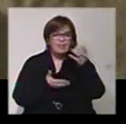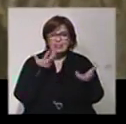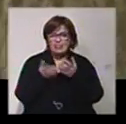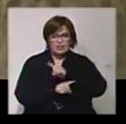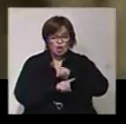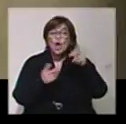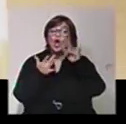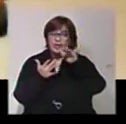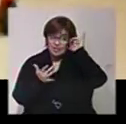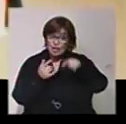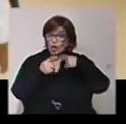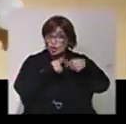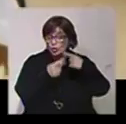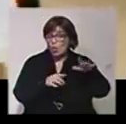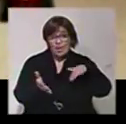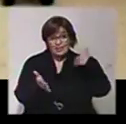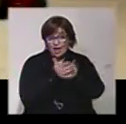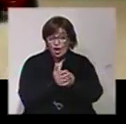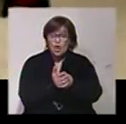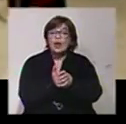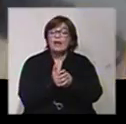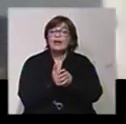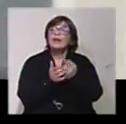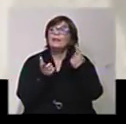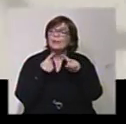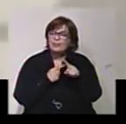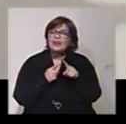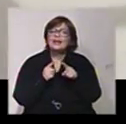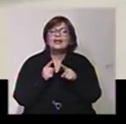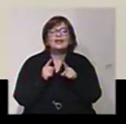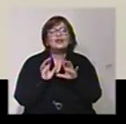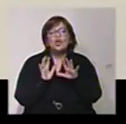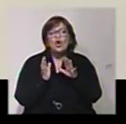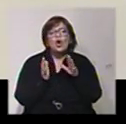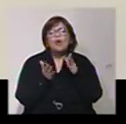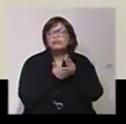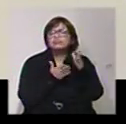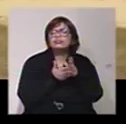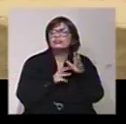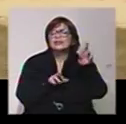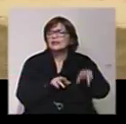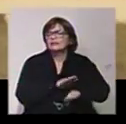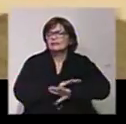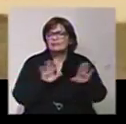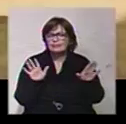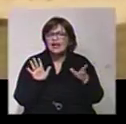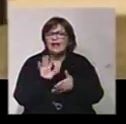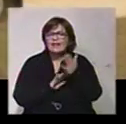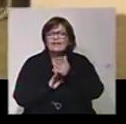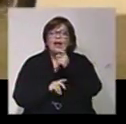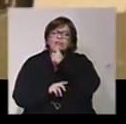restaurante tan conocido, que todavía hoy es famoso, pero siguió colaborando, pero él renunció y se dedicó más bien a la carrera